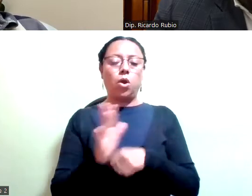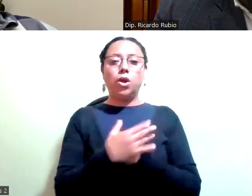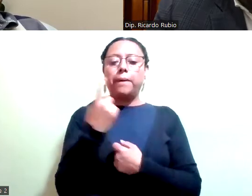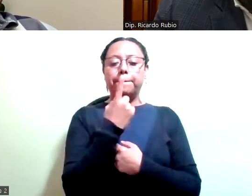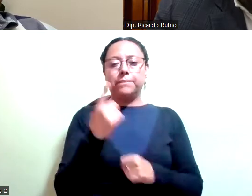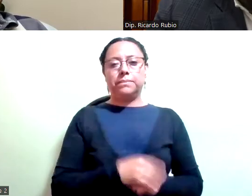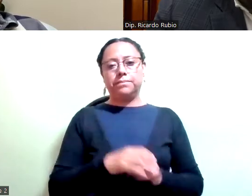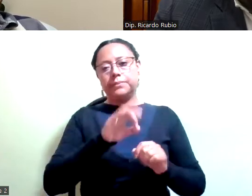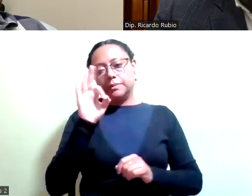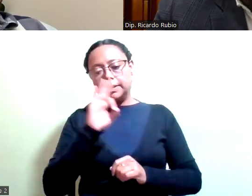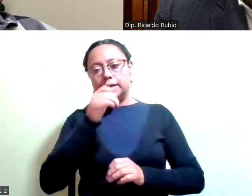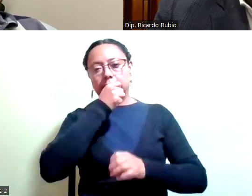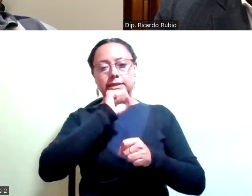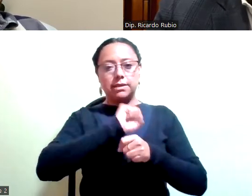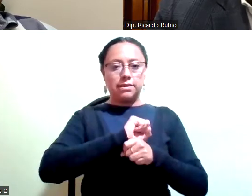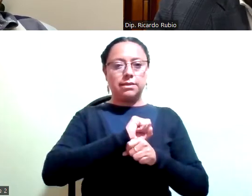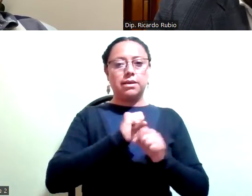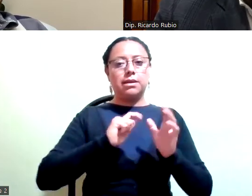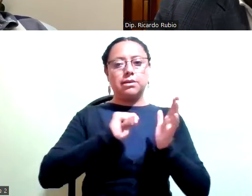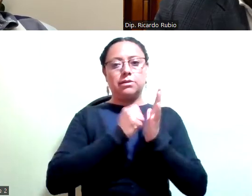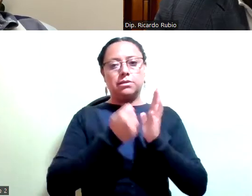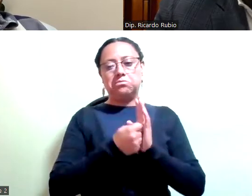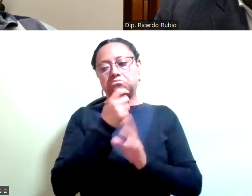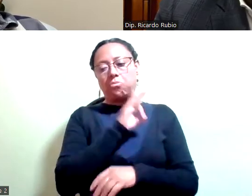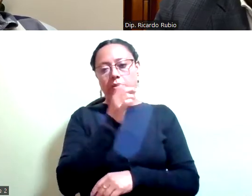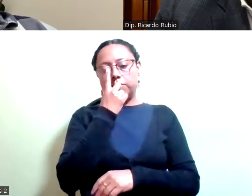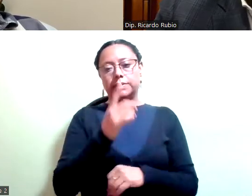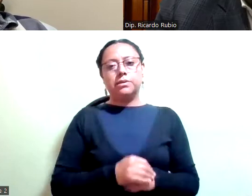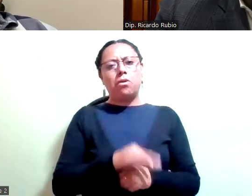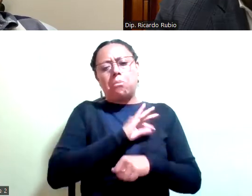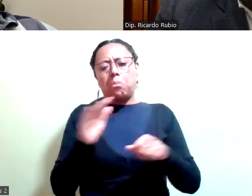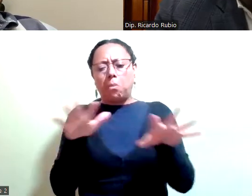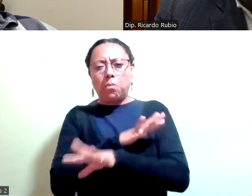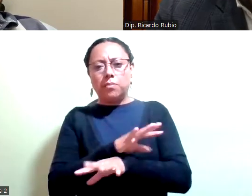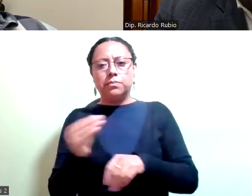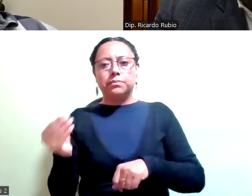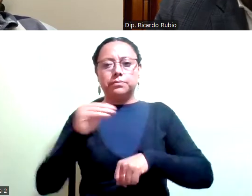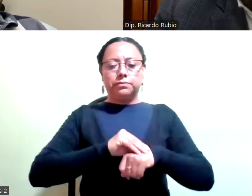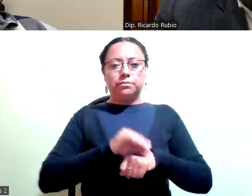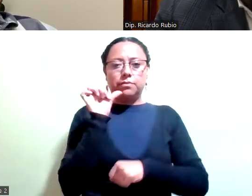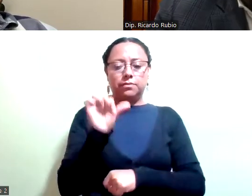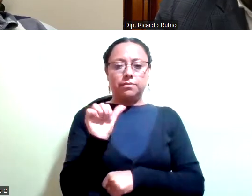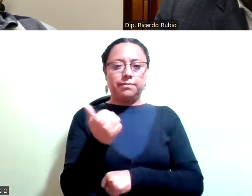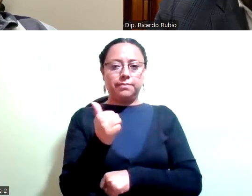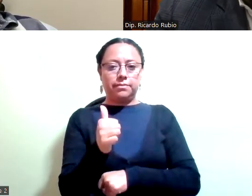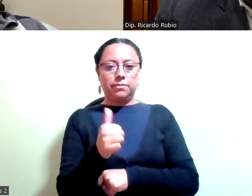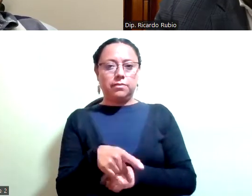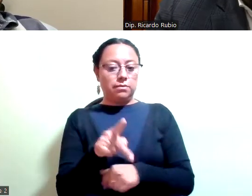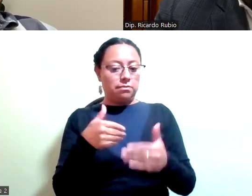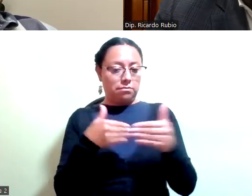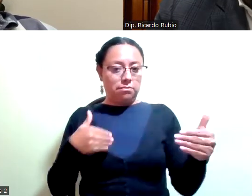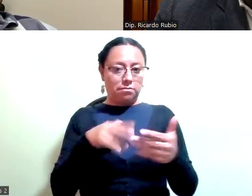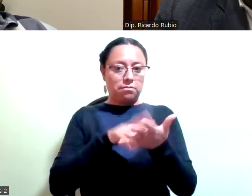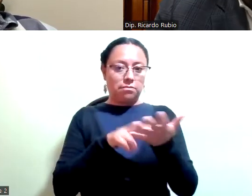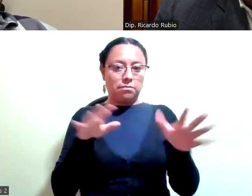el secretario técnico sería muy simple decir, bueno, pues le cambiamos ahí, le ponemos 16 de agosto. No, porque si se vota así, sin modificarse, el